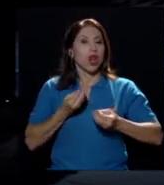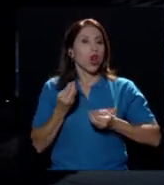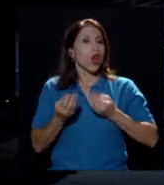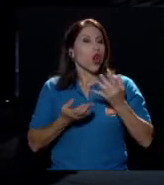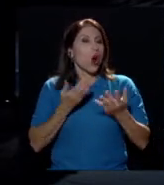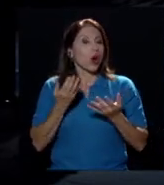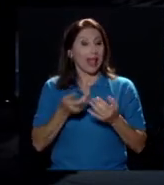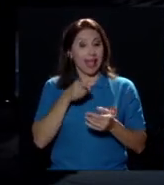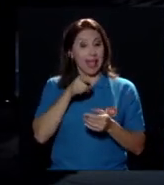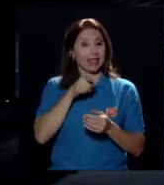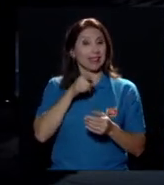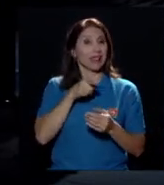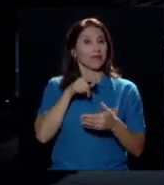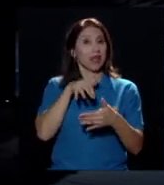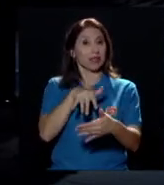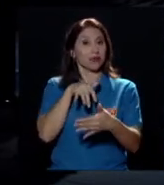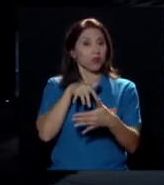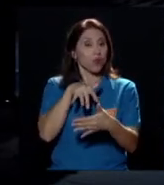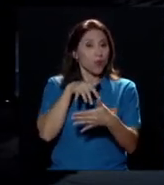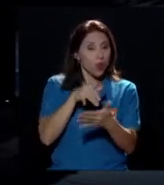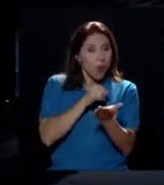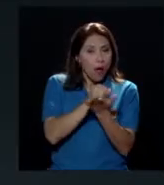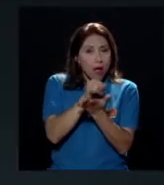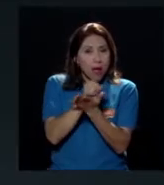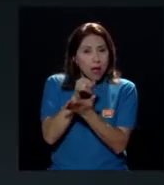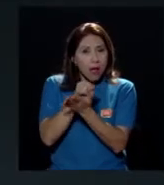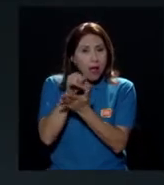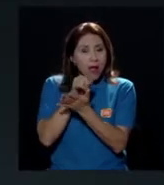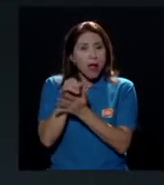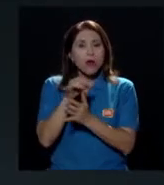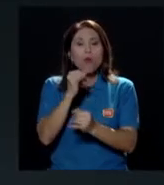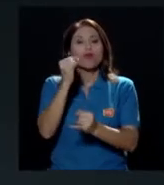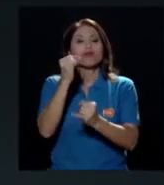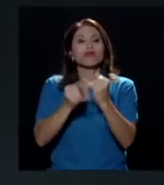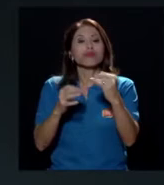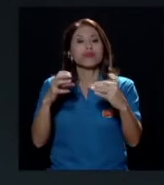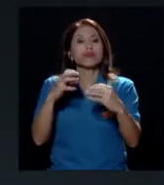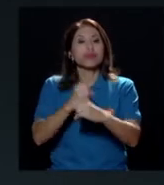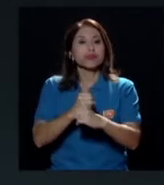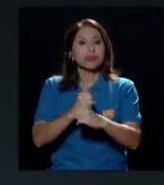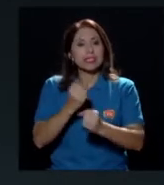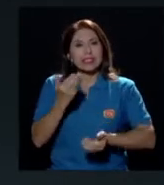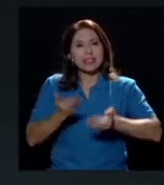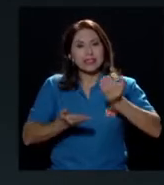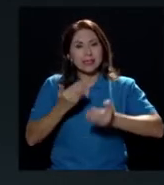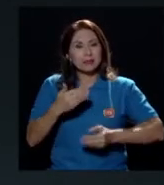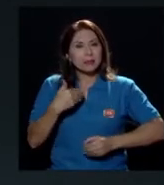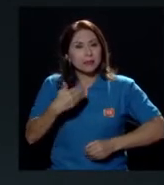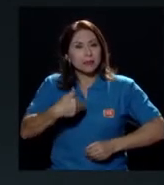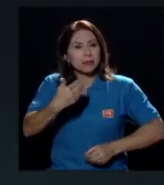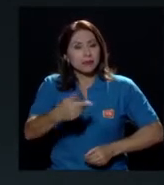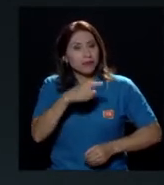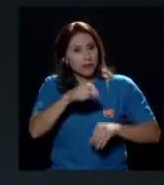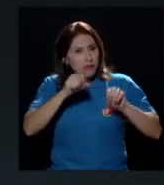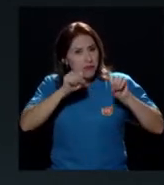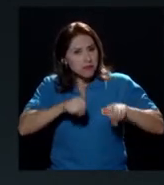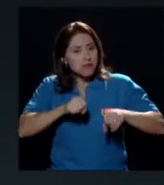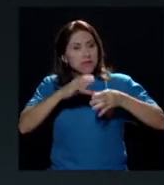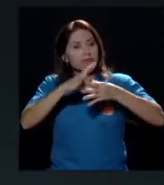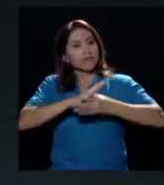lo que el estudio concluye. Después quizá usted nos puede contar de algunos de los